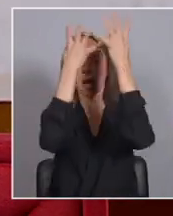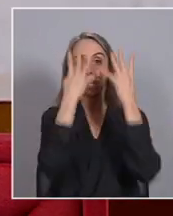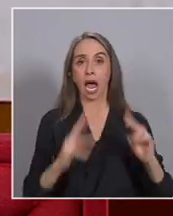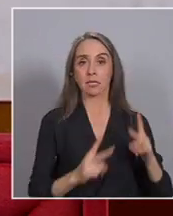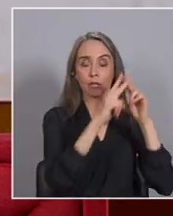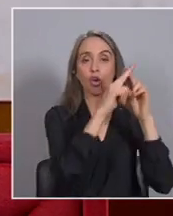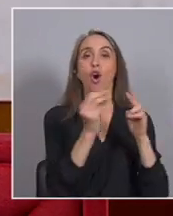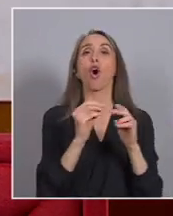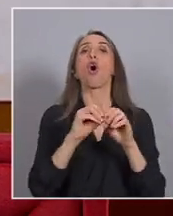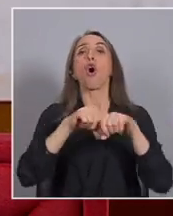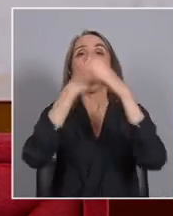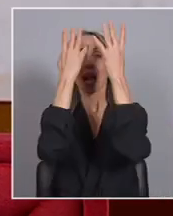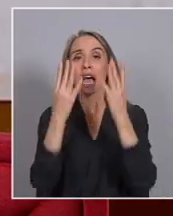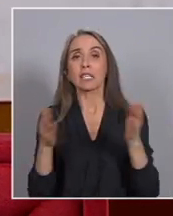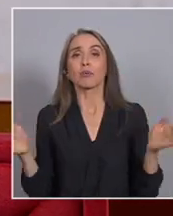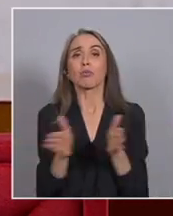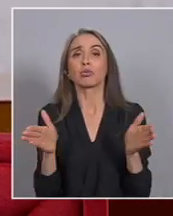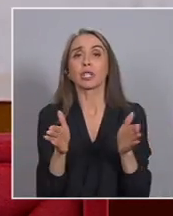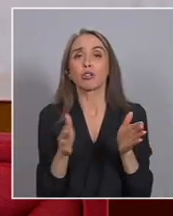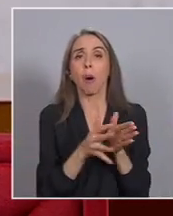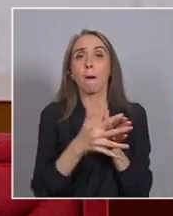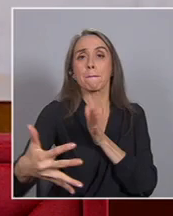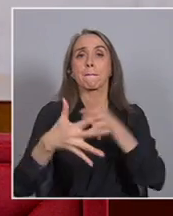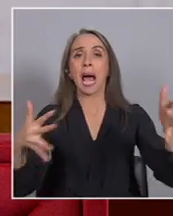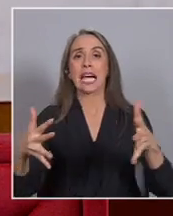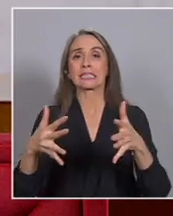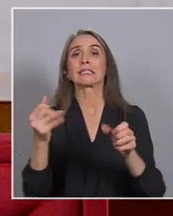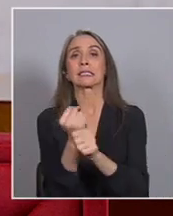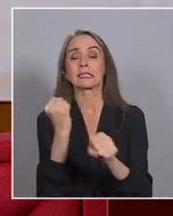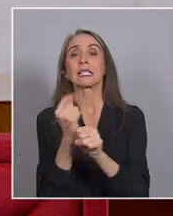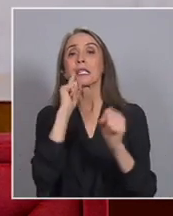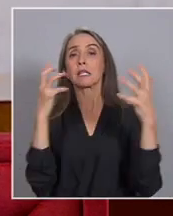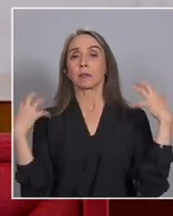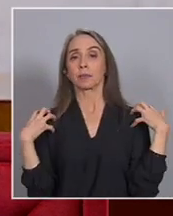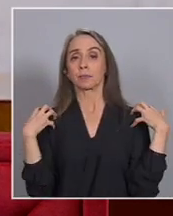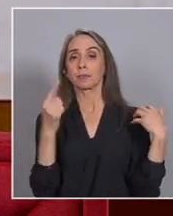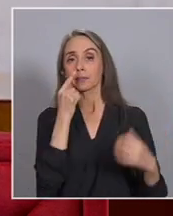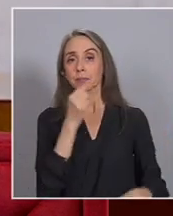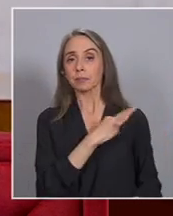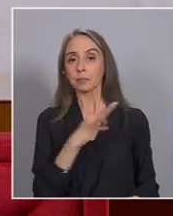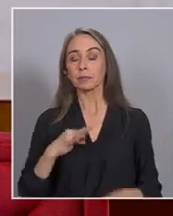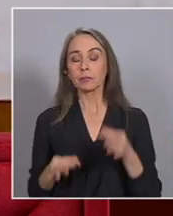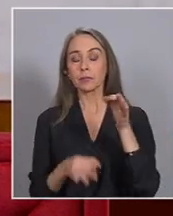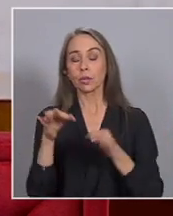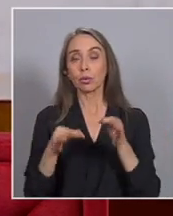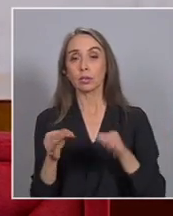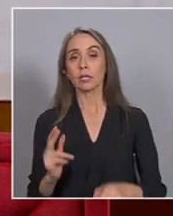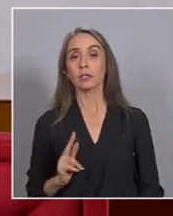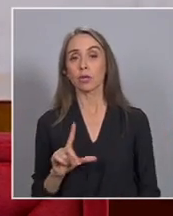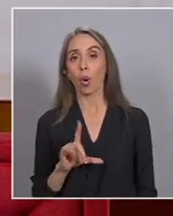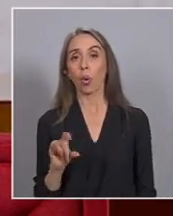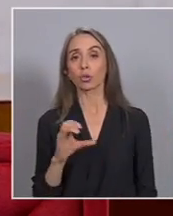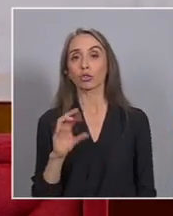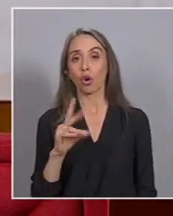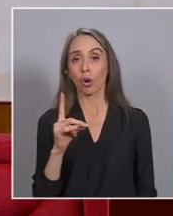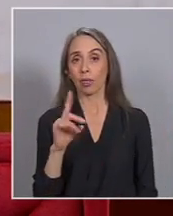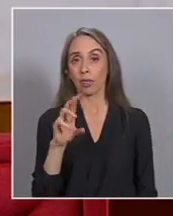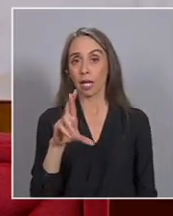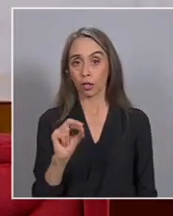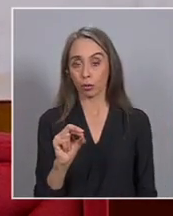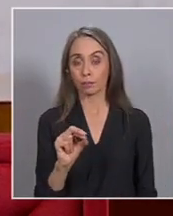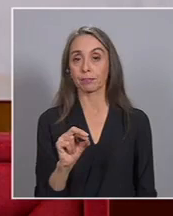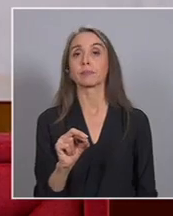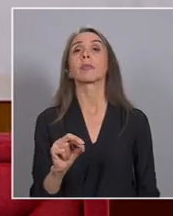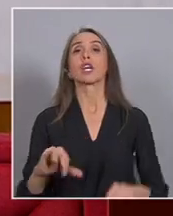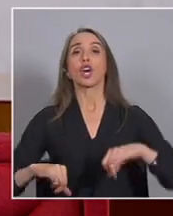o ampliando la capacidad de los existentes, tarea a cargo del ministro de Justicia, don Luis Cordero. Para el